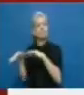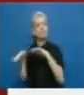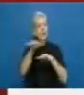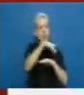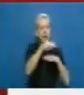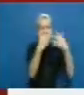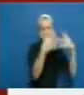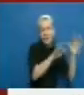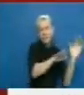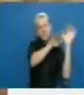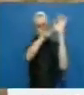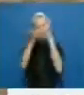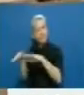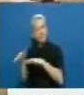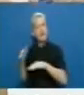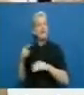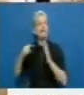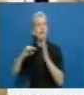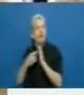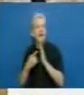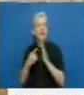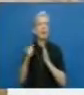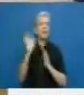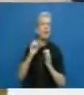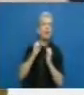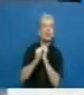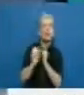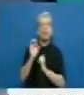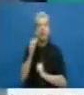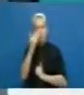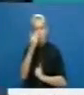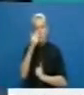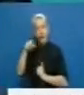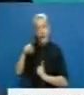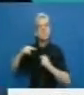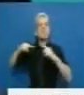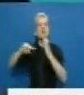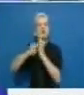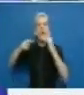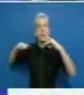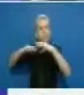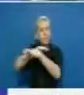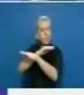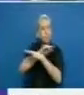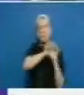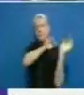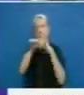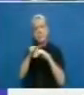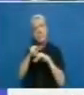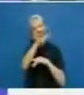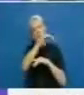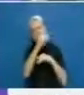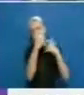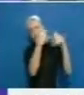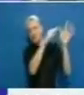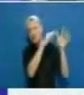Gran Rosario, se iba a instalar al Gran Córdoba, que eran los polos productivos e industriales más fuertes de la Argentina. Hoy el escenario es distinto. Hoy